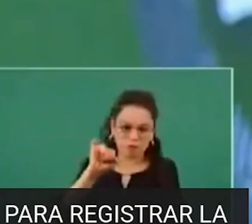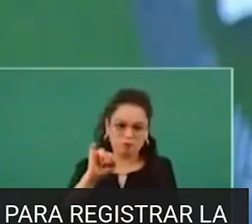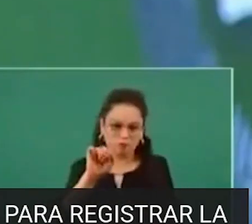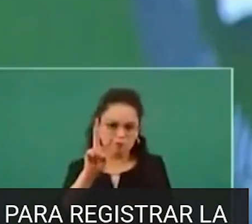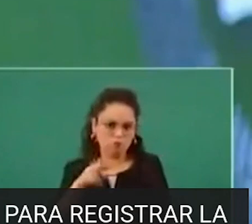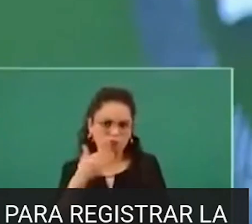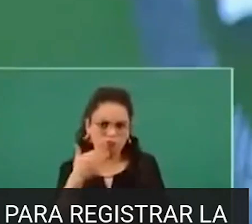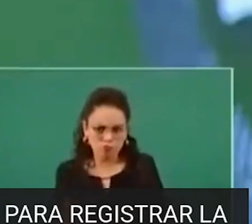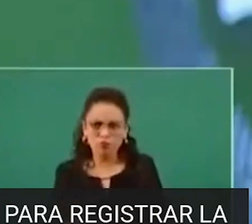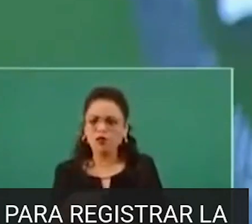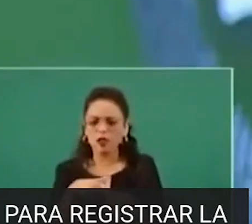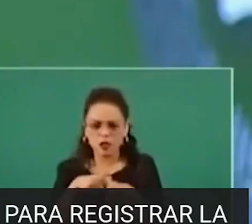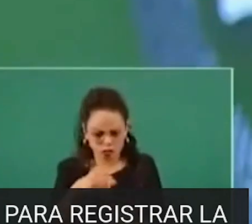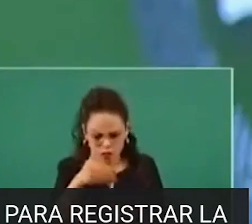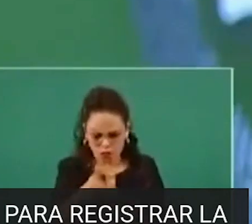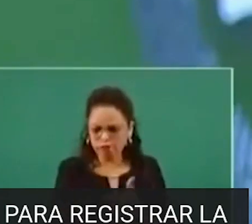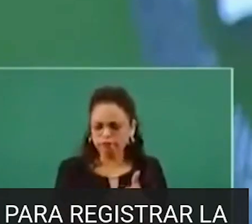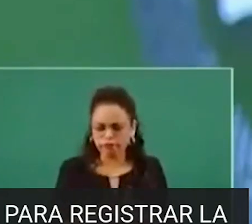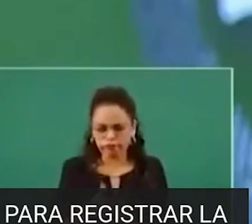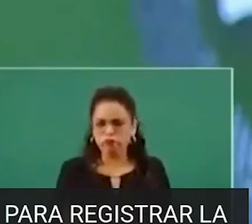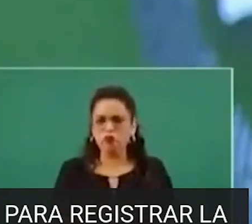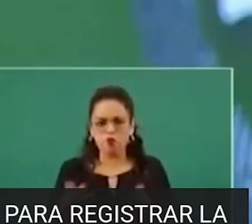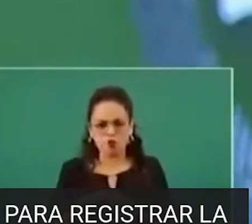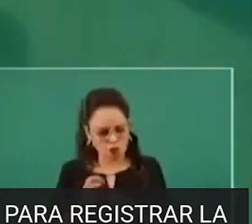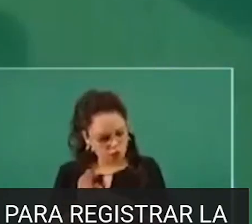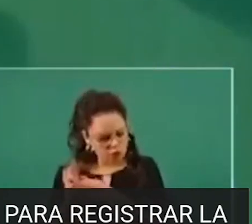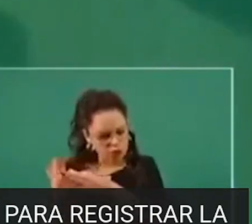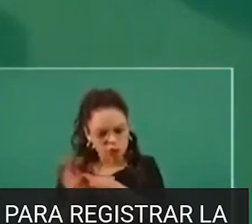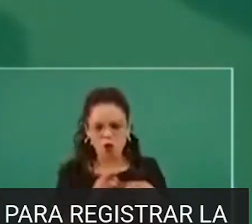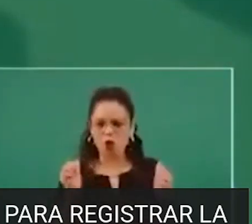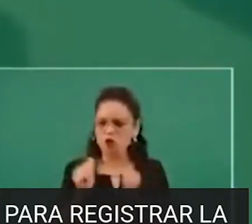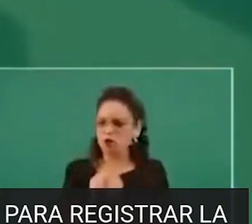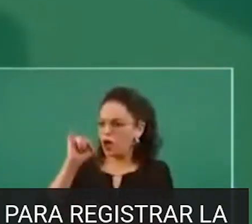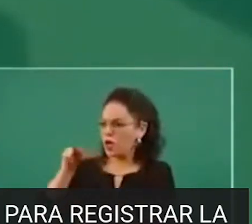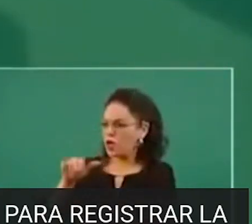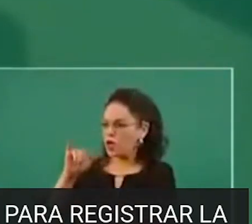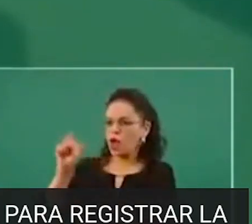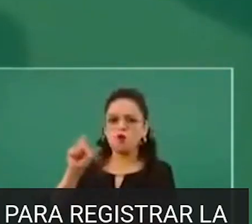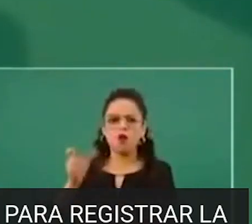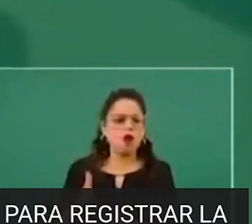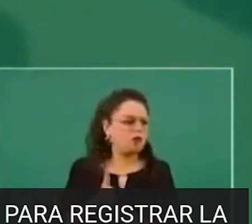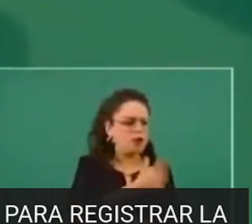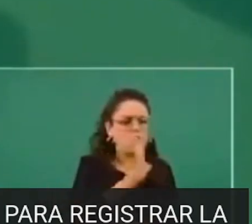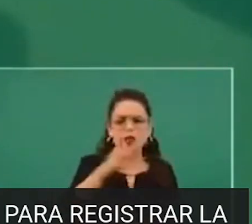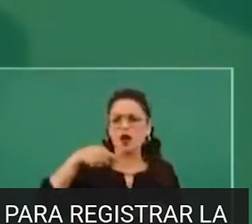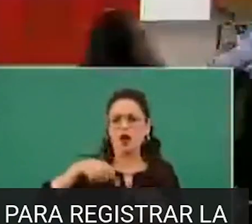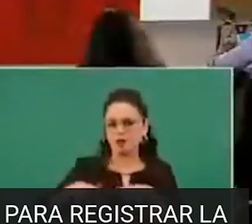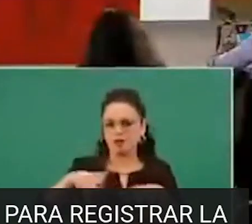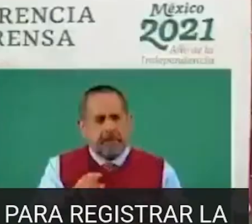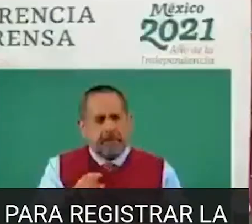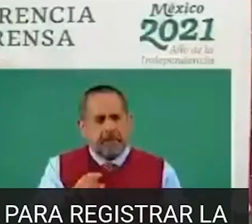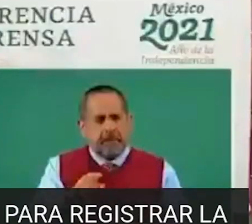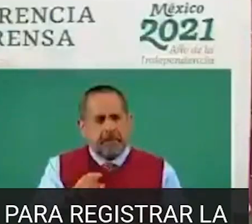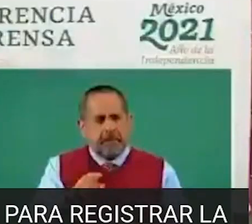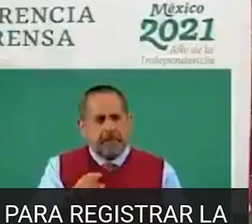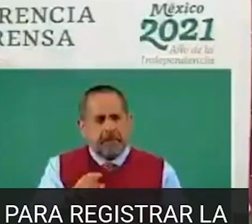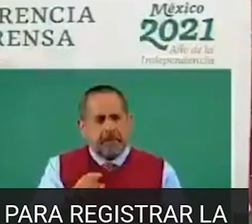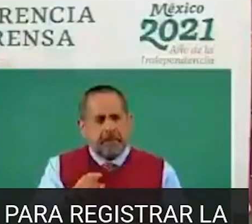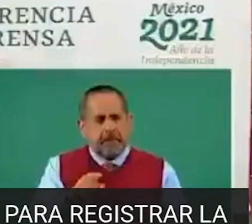como lo venimos trabajando con el INAI desde el inicio de la epidemia, en tener a punto y en forma todos estos elementos.